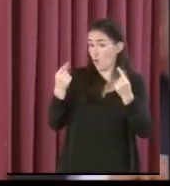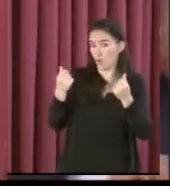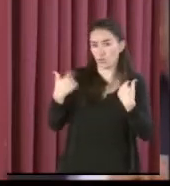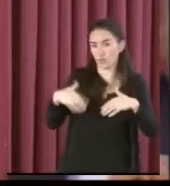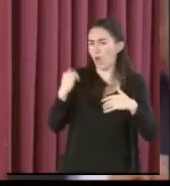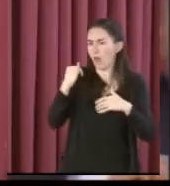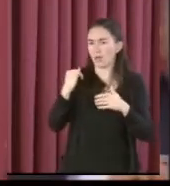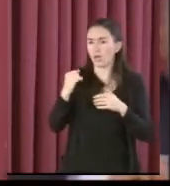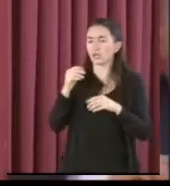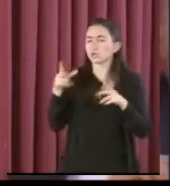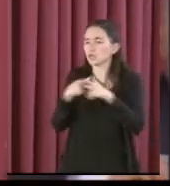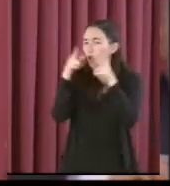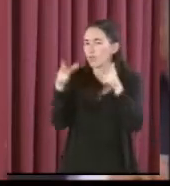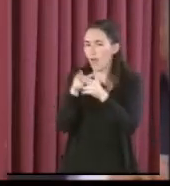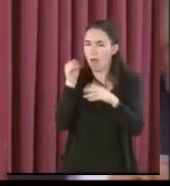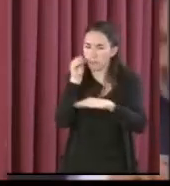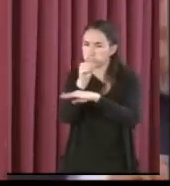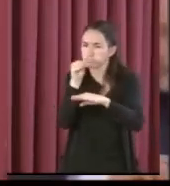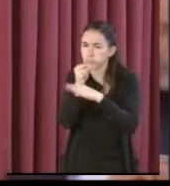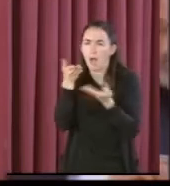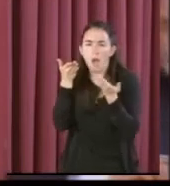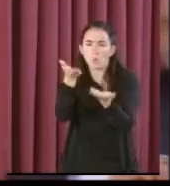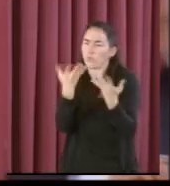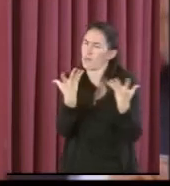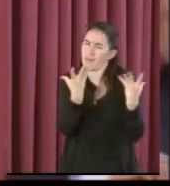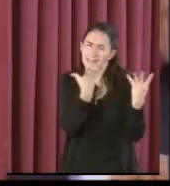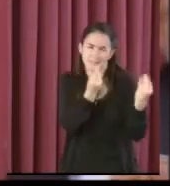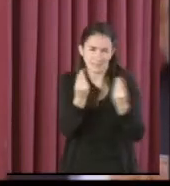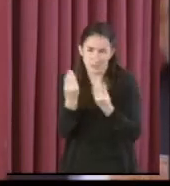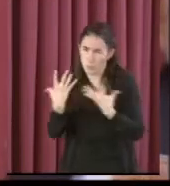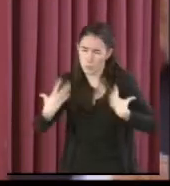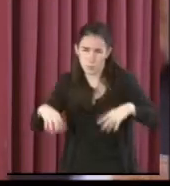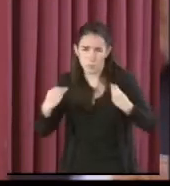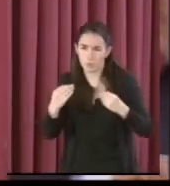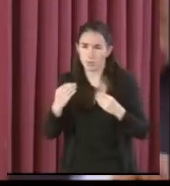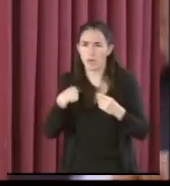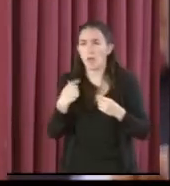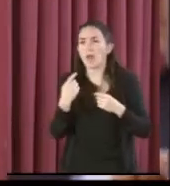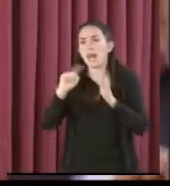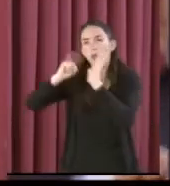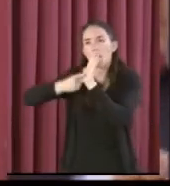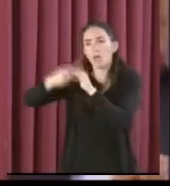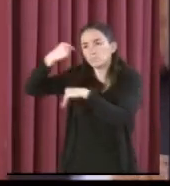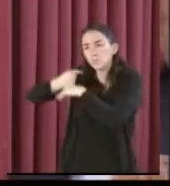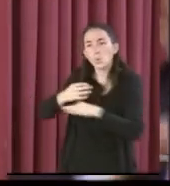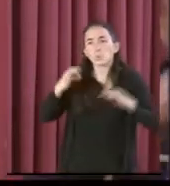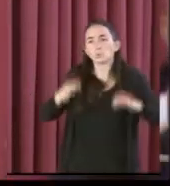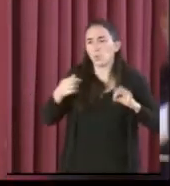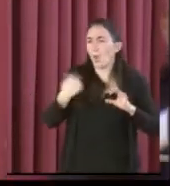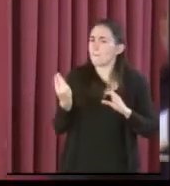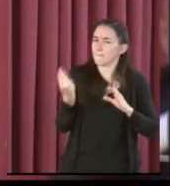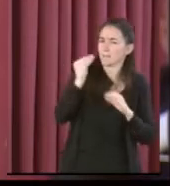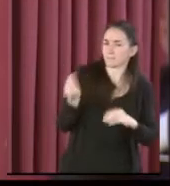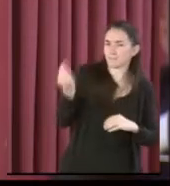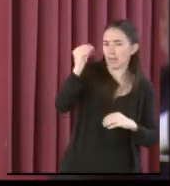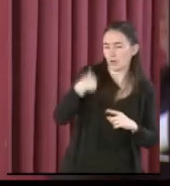de protección social, asumiendo un nivel de protección adicional para garantizar la mayor prestación y atención posible a través de